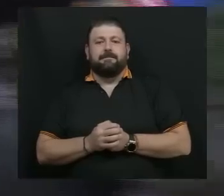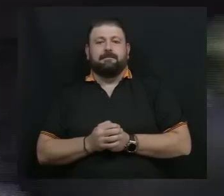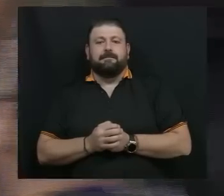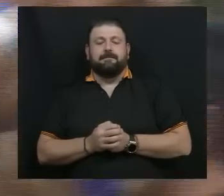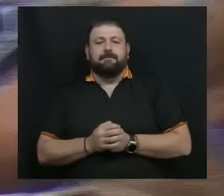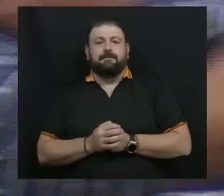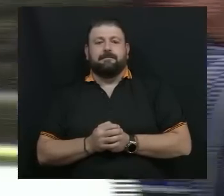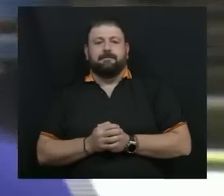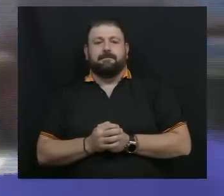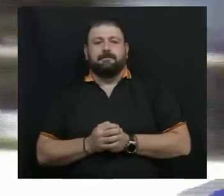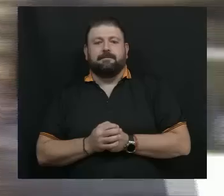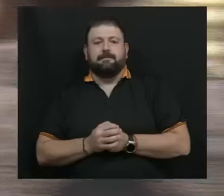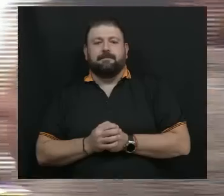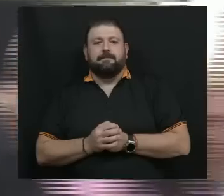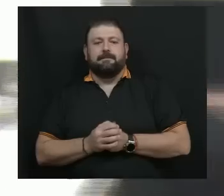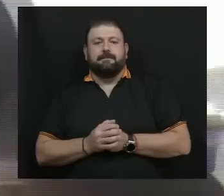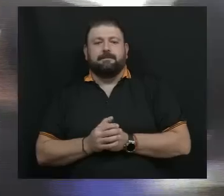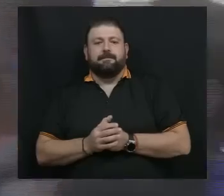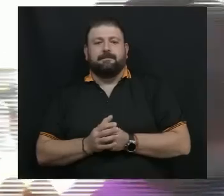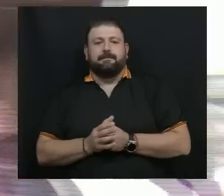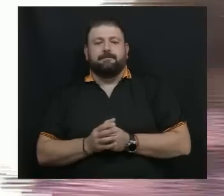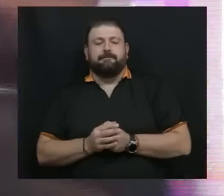Rápido.